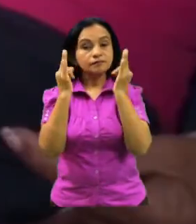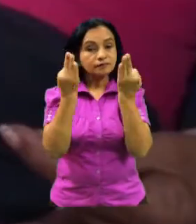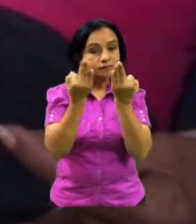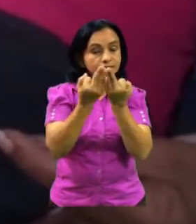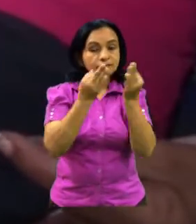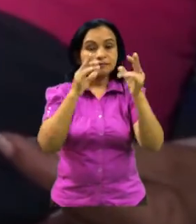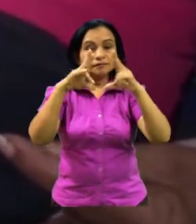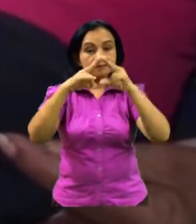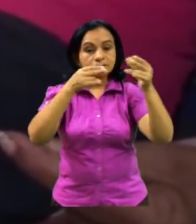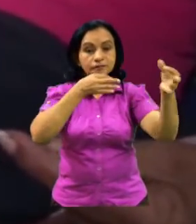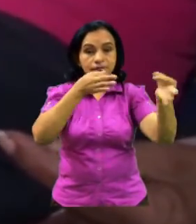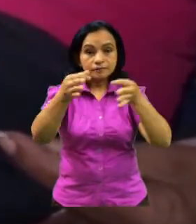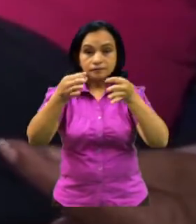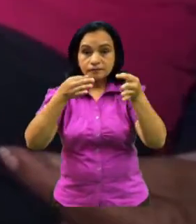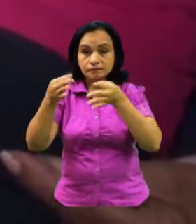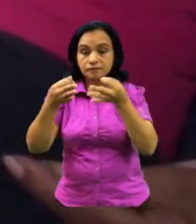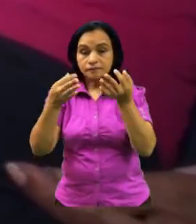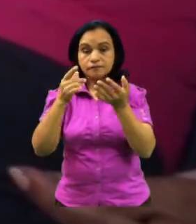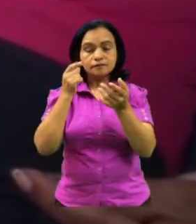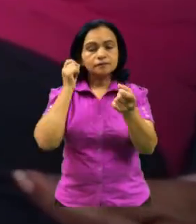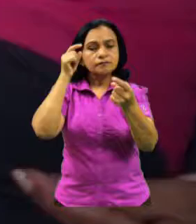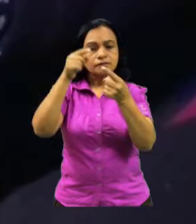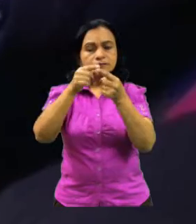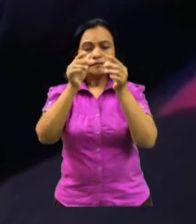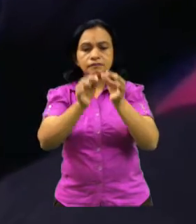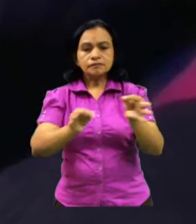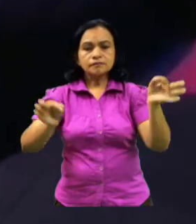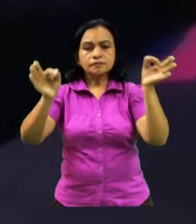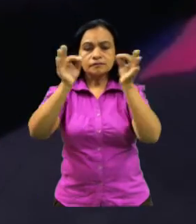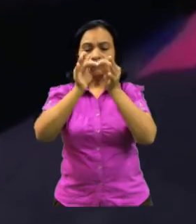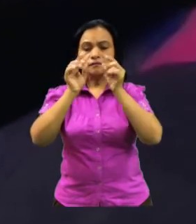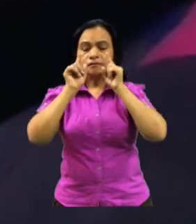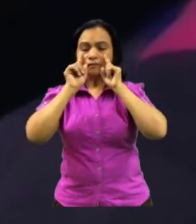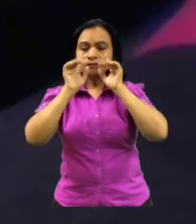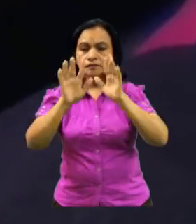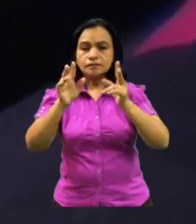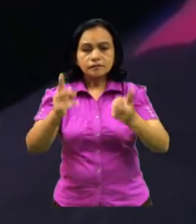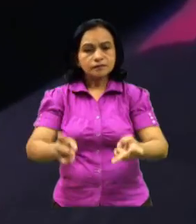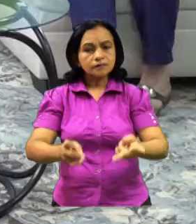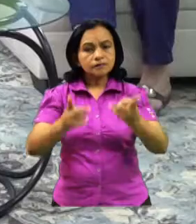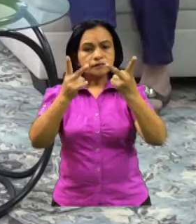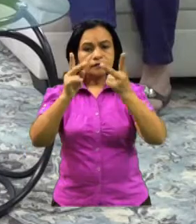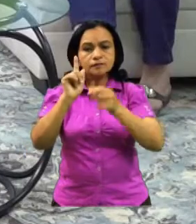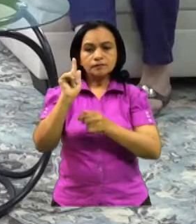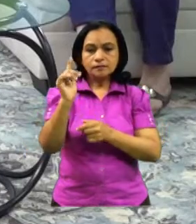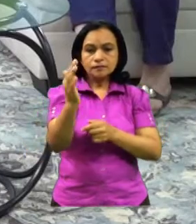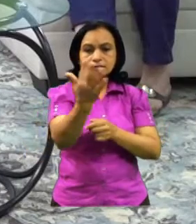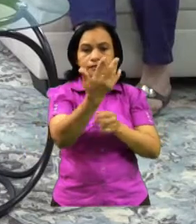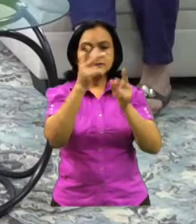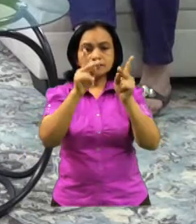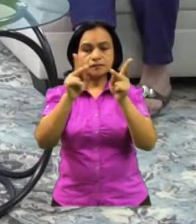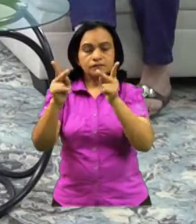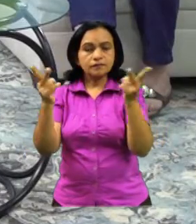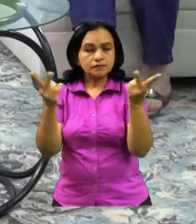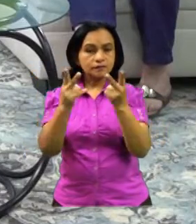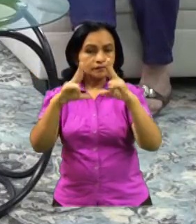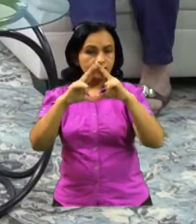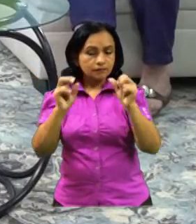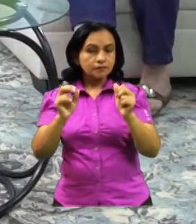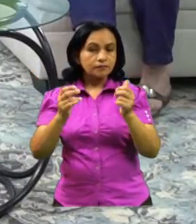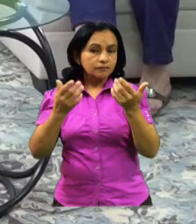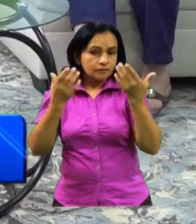familia nicaragüense, con el objetivo fundamental de salvaguardar la vida de los nicaragüenses y también los bienes físicos,